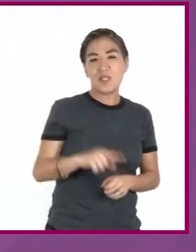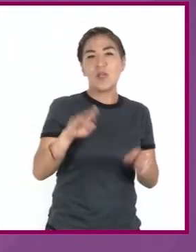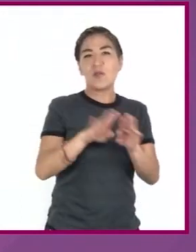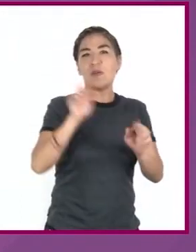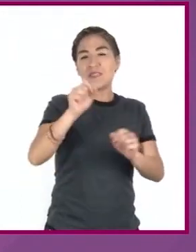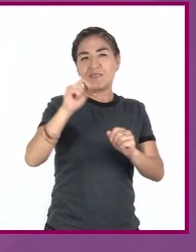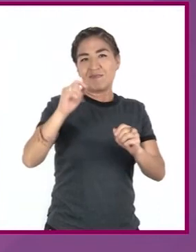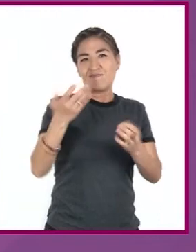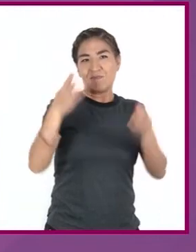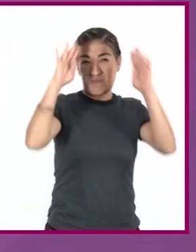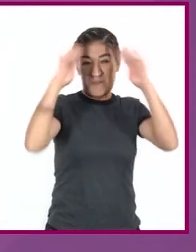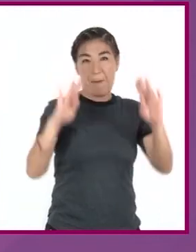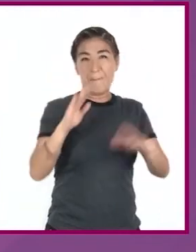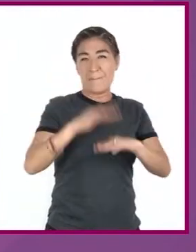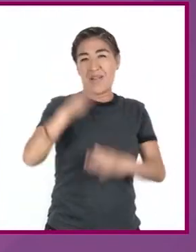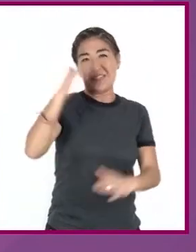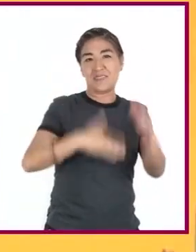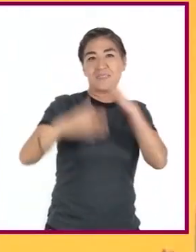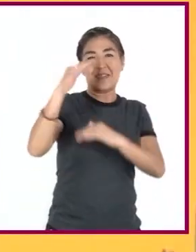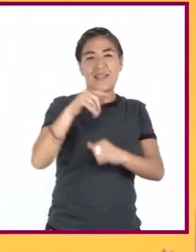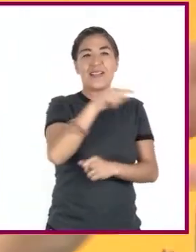catedrático de química, que era Davy.